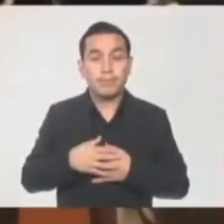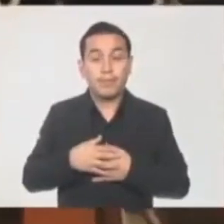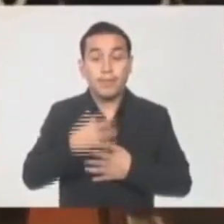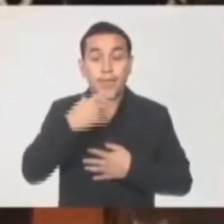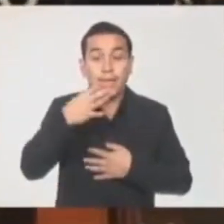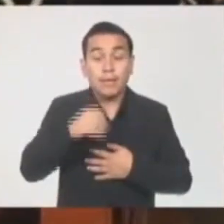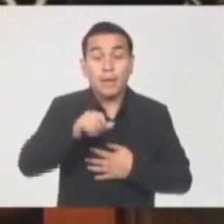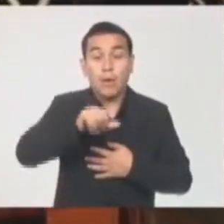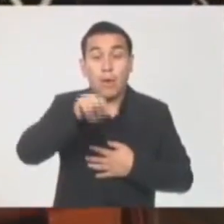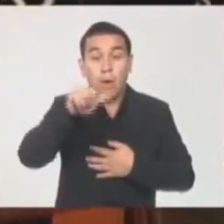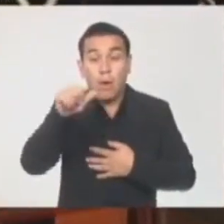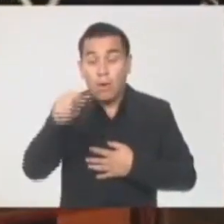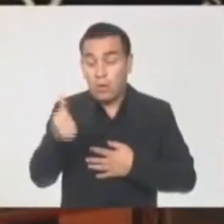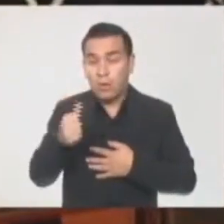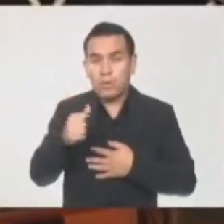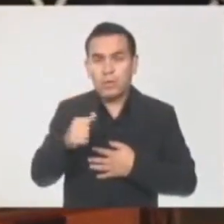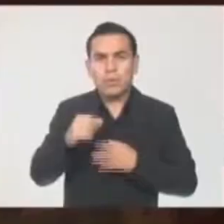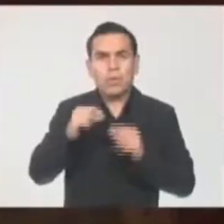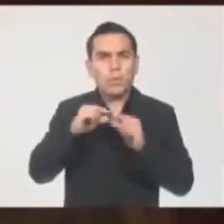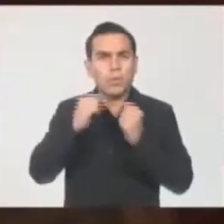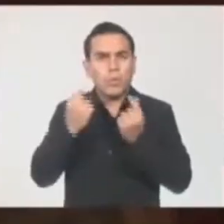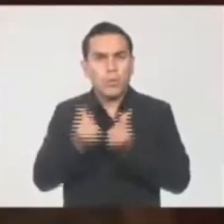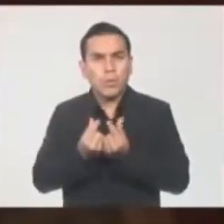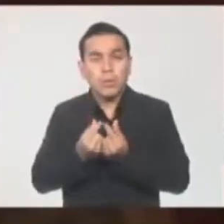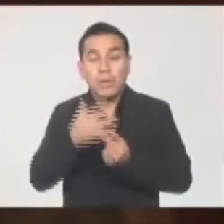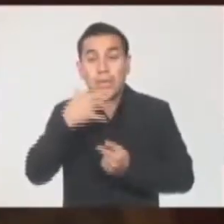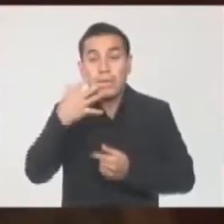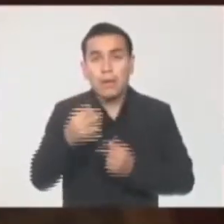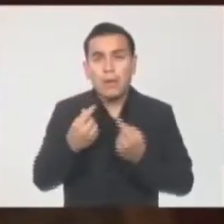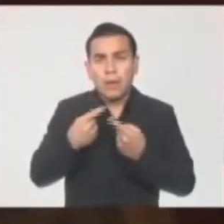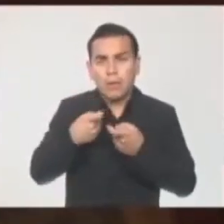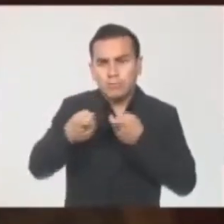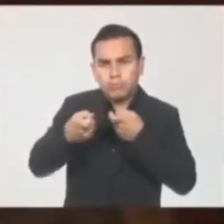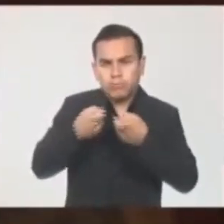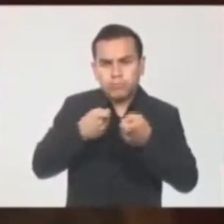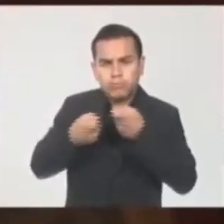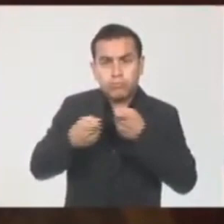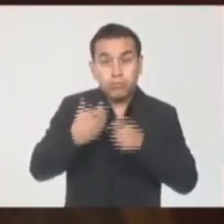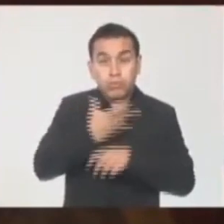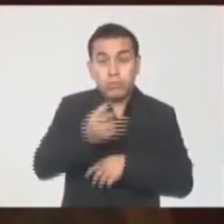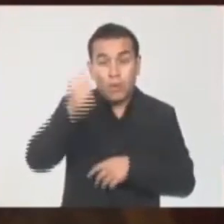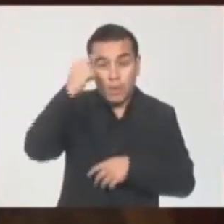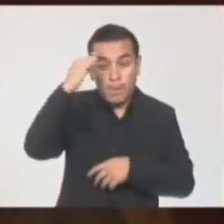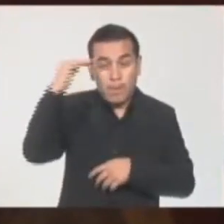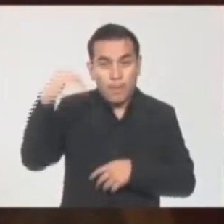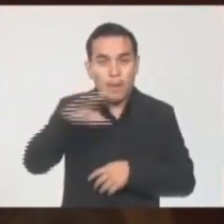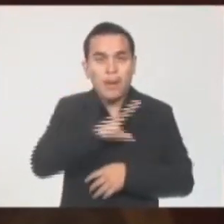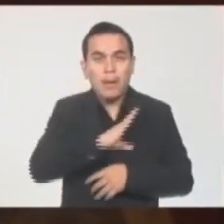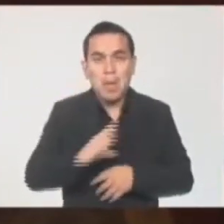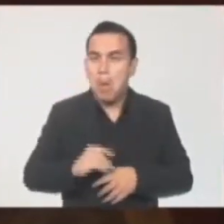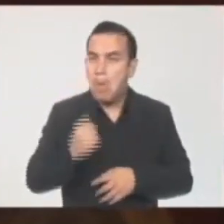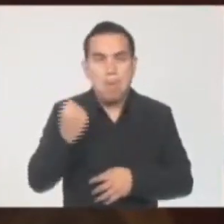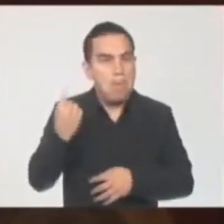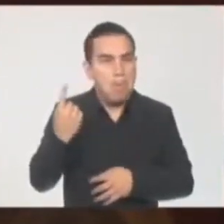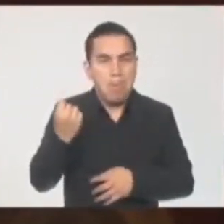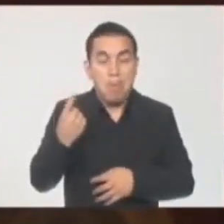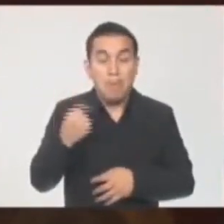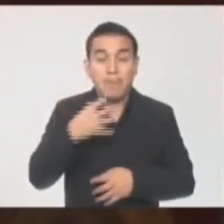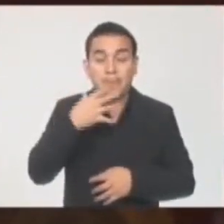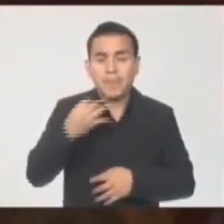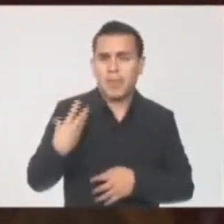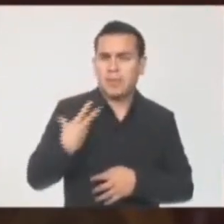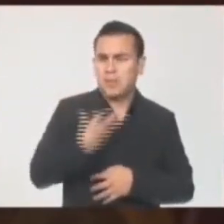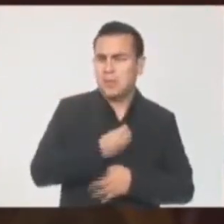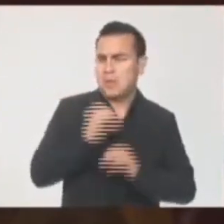Afuera, ni las grandes casas encuestadoras que llevan décadas monitoreando la política salvadoreña lo entienden. Pero nosotros sí